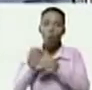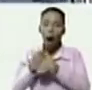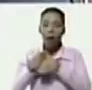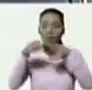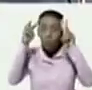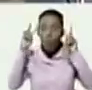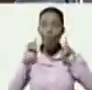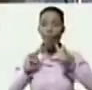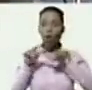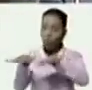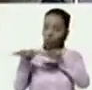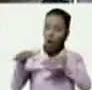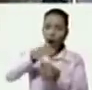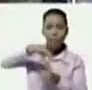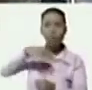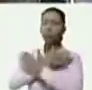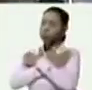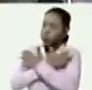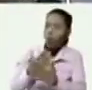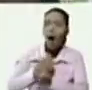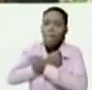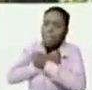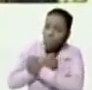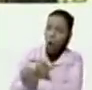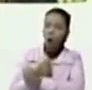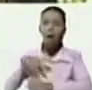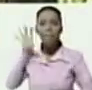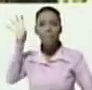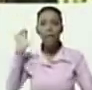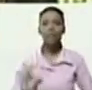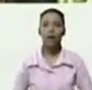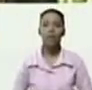de bondad, de amor por la patria.